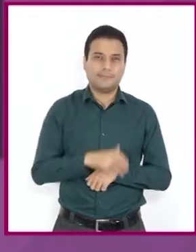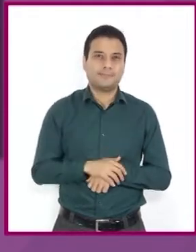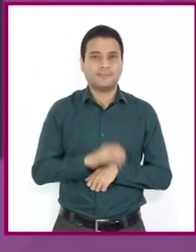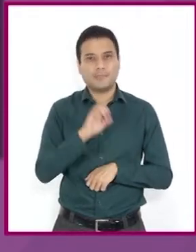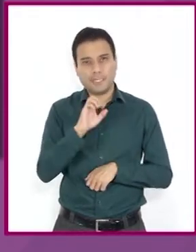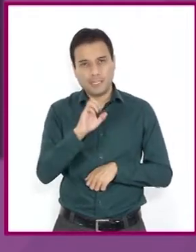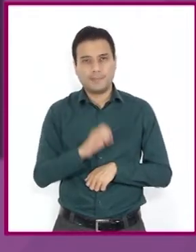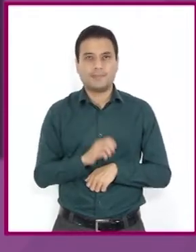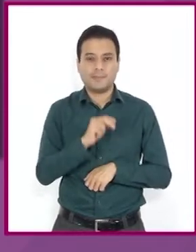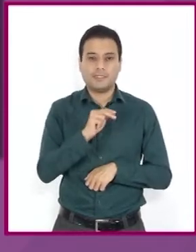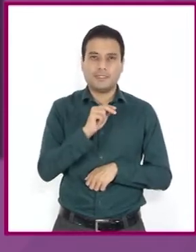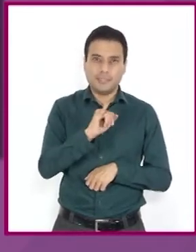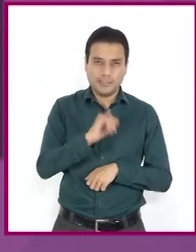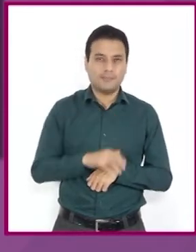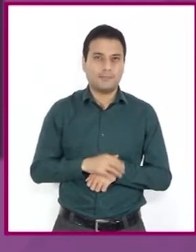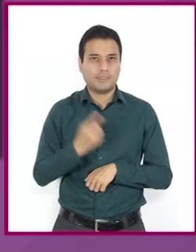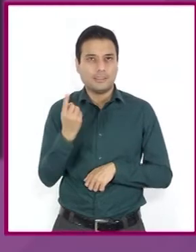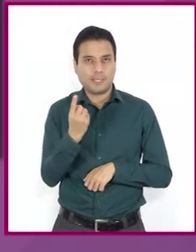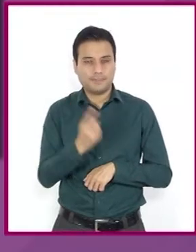ni, que.